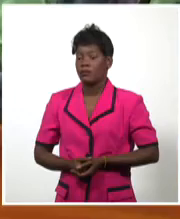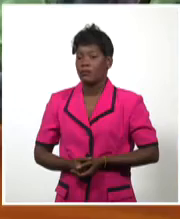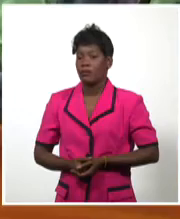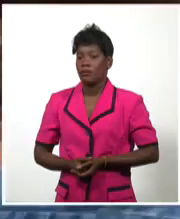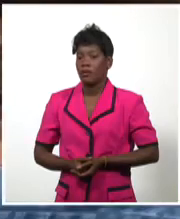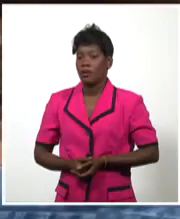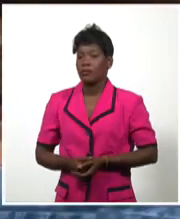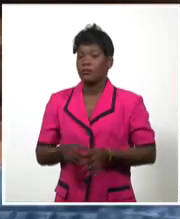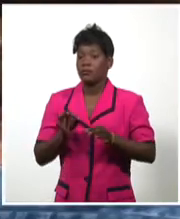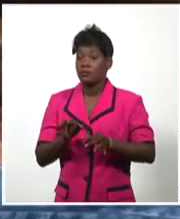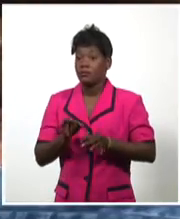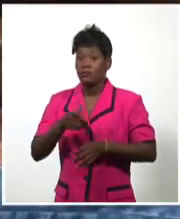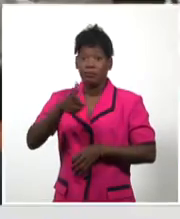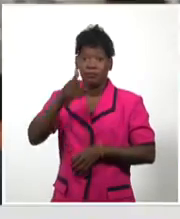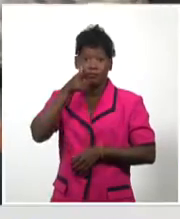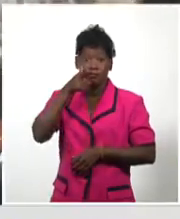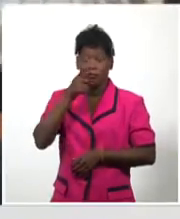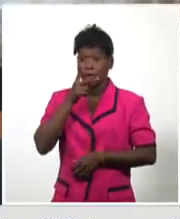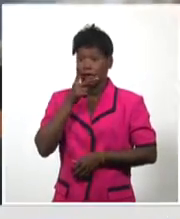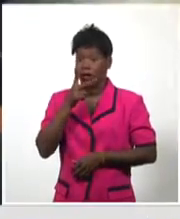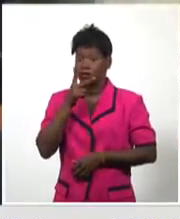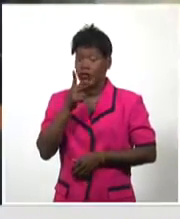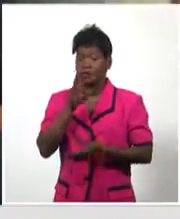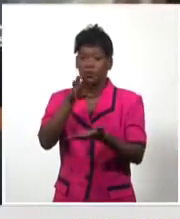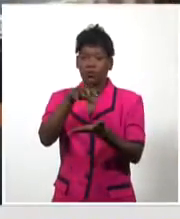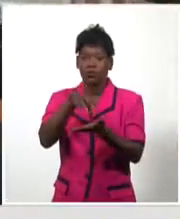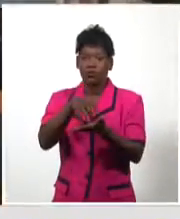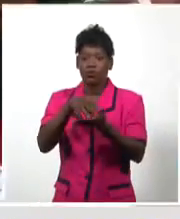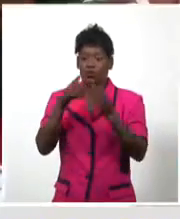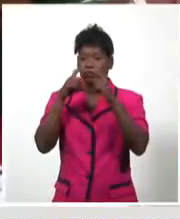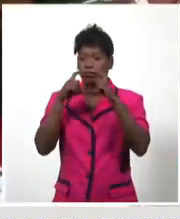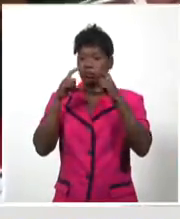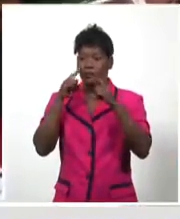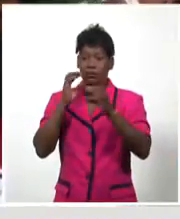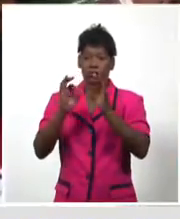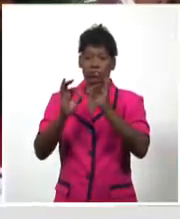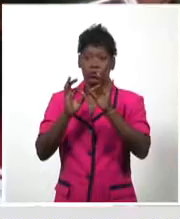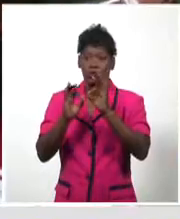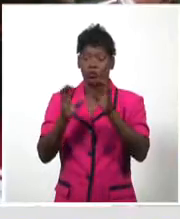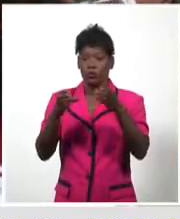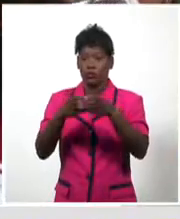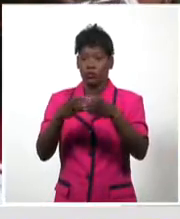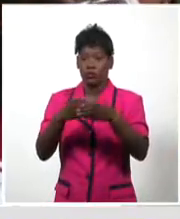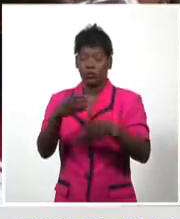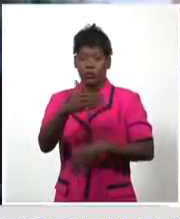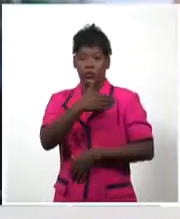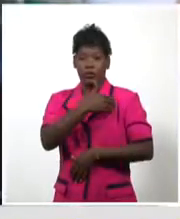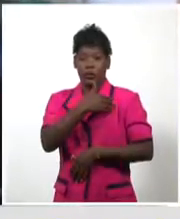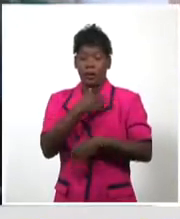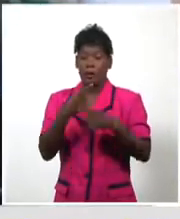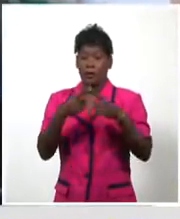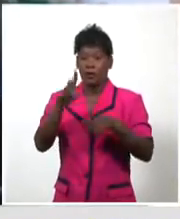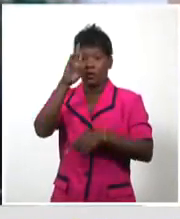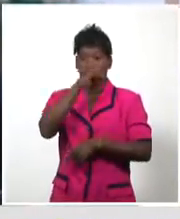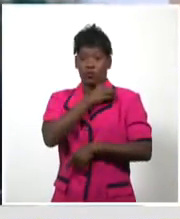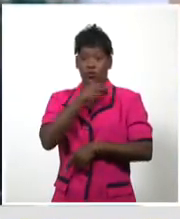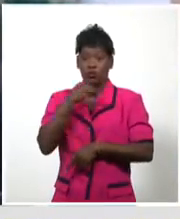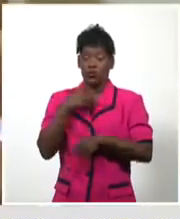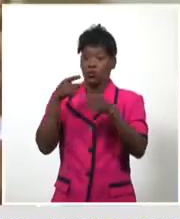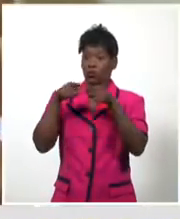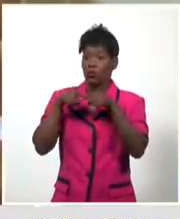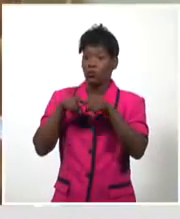Especial atención recibe el empleo de medios de protección entre la tropa de la salud. Con este propósito, el doctor Hugo Cervantes y su familia